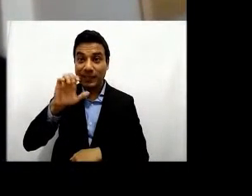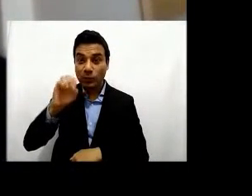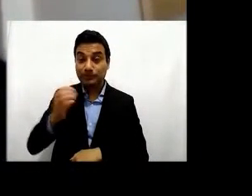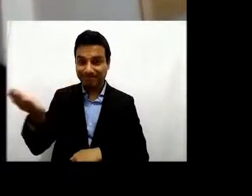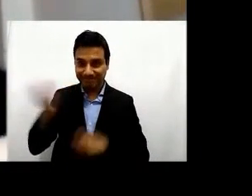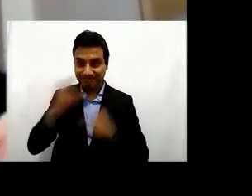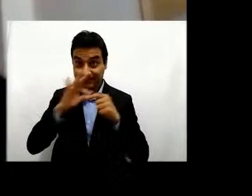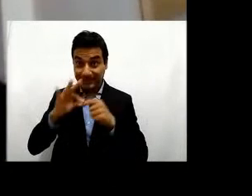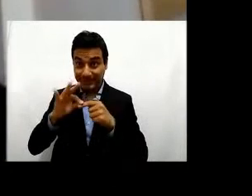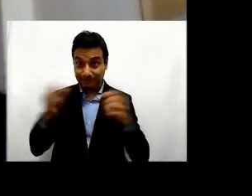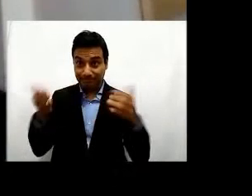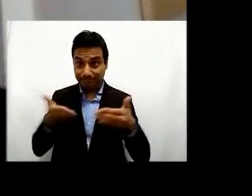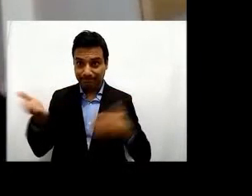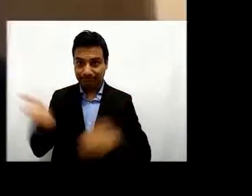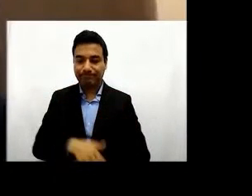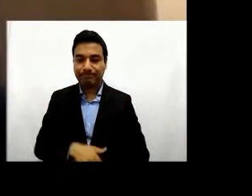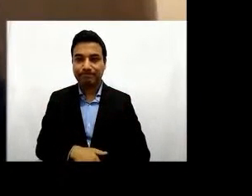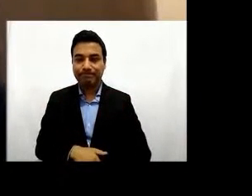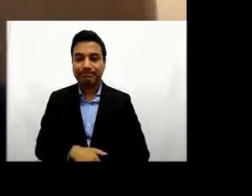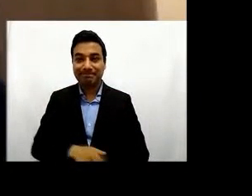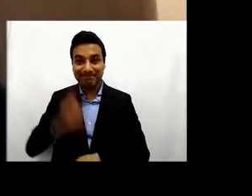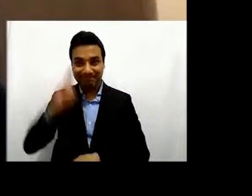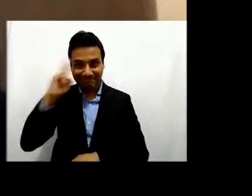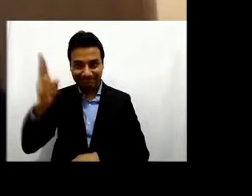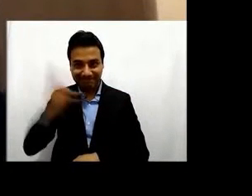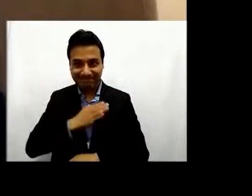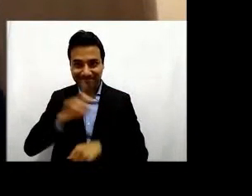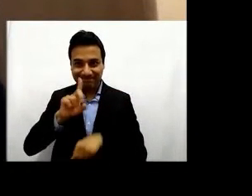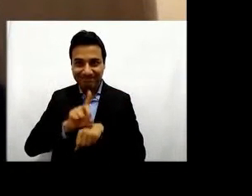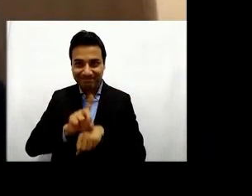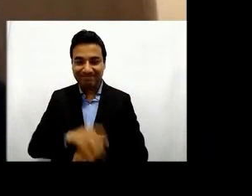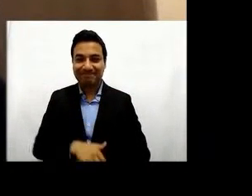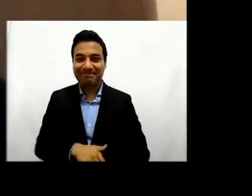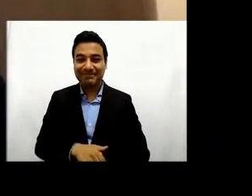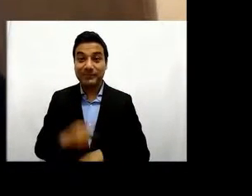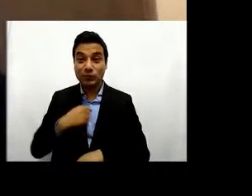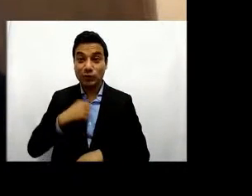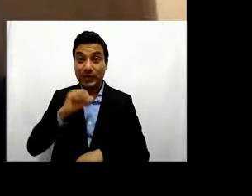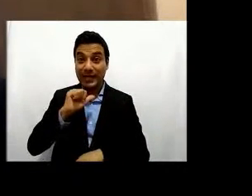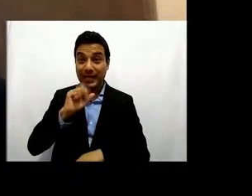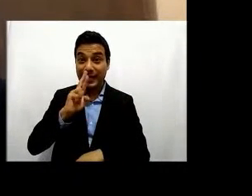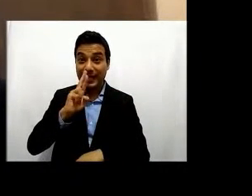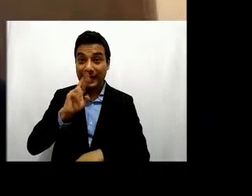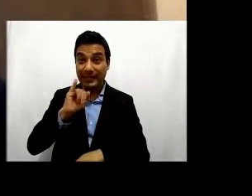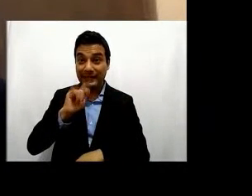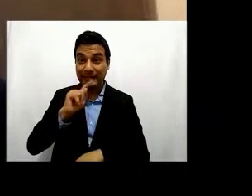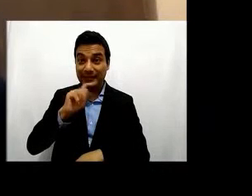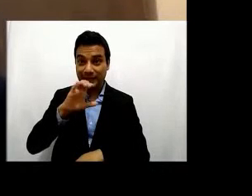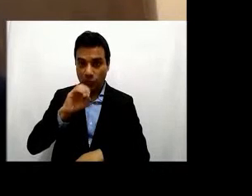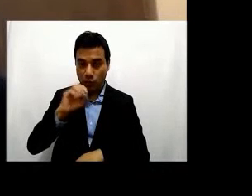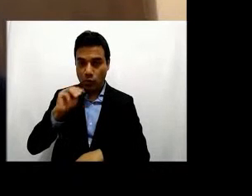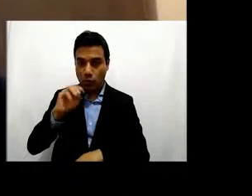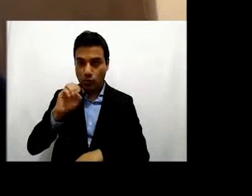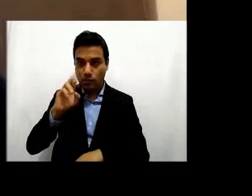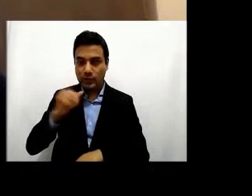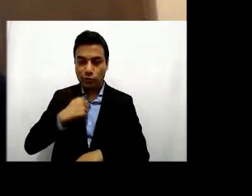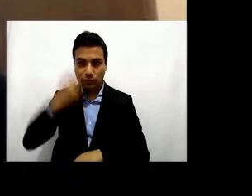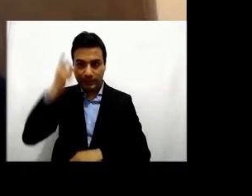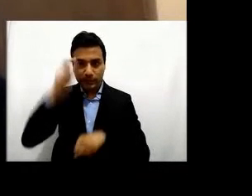rápidamente. Gracias. Hola, buenos días. Bueno, yo soy Aristeo Mora, soy director de